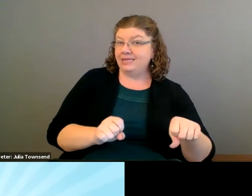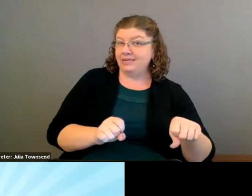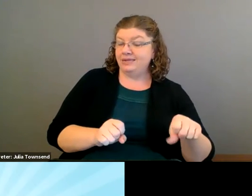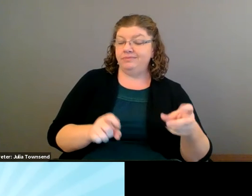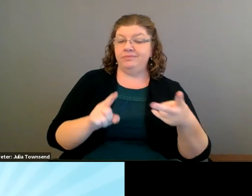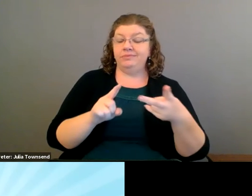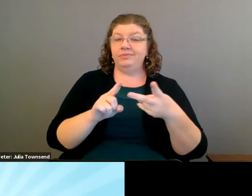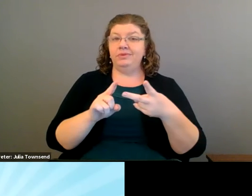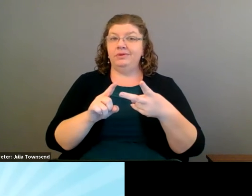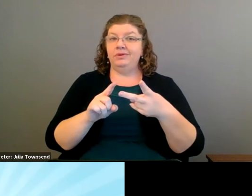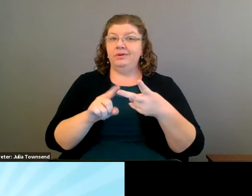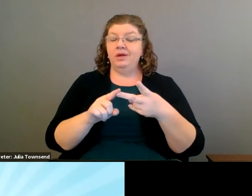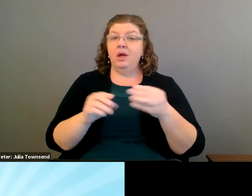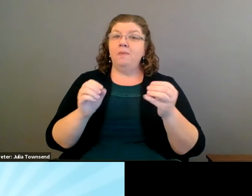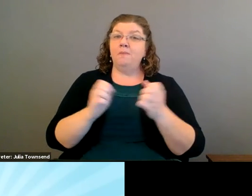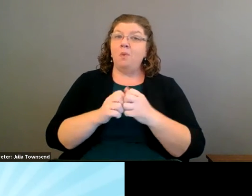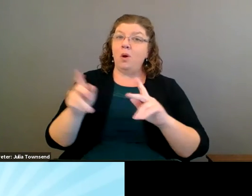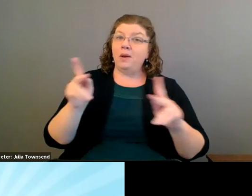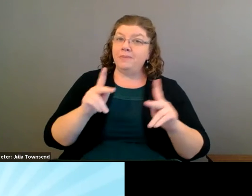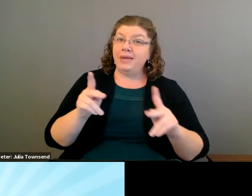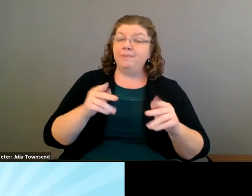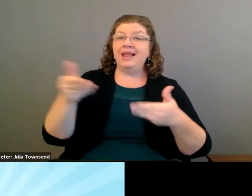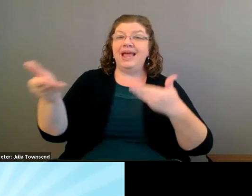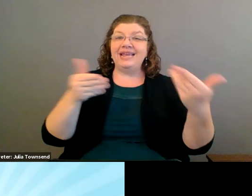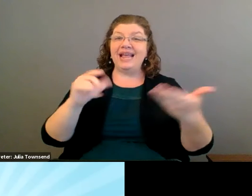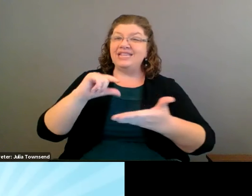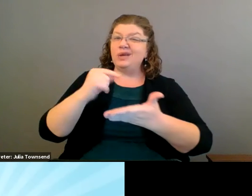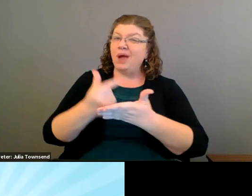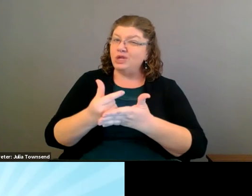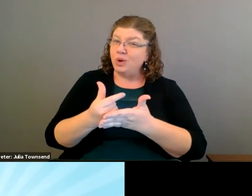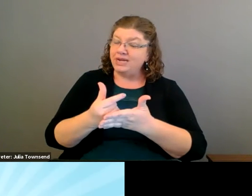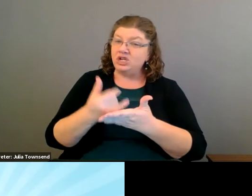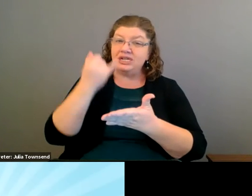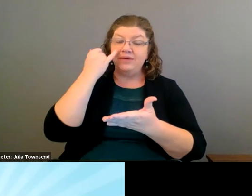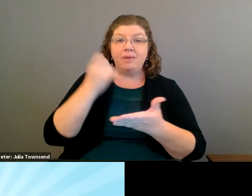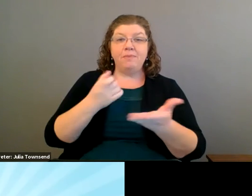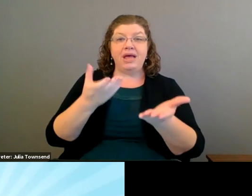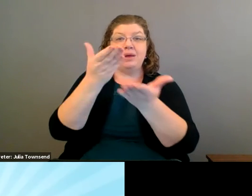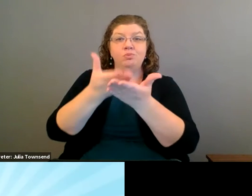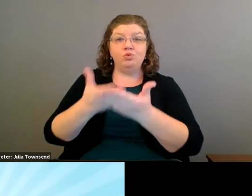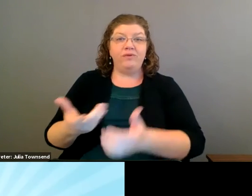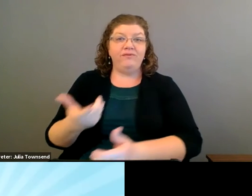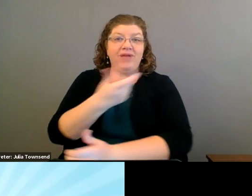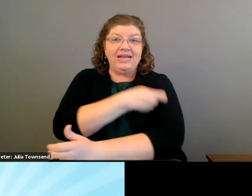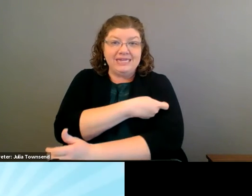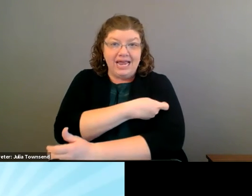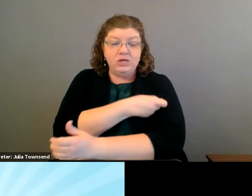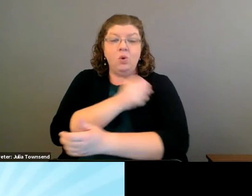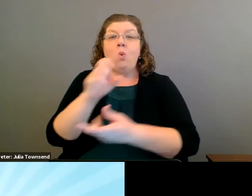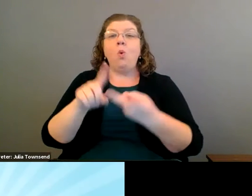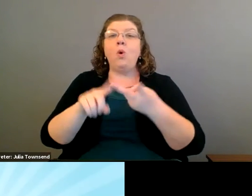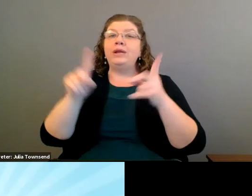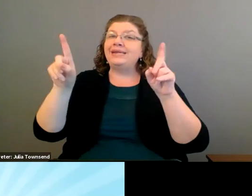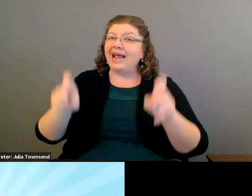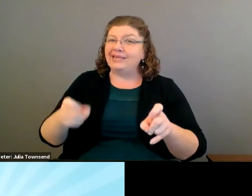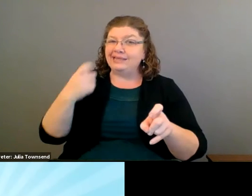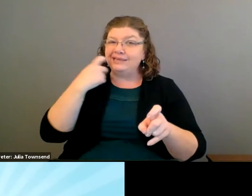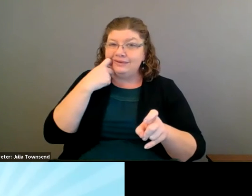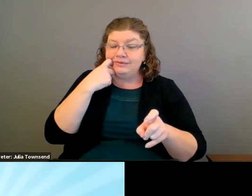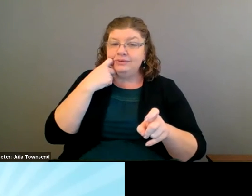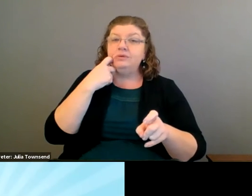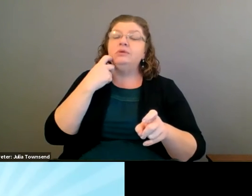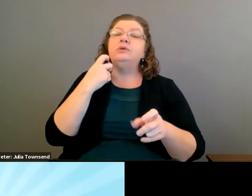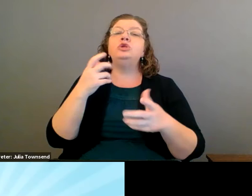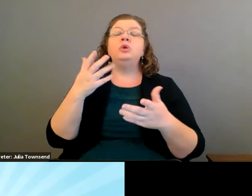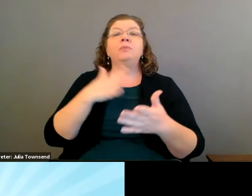más invitados en las graduaciones, deben tener prueba de vacunación o exámenes. Así que, por favor, sepan que